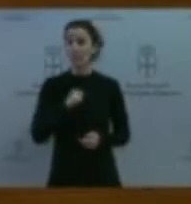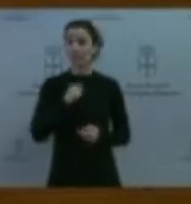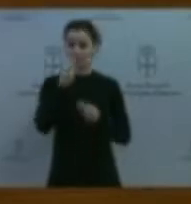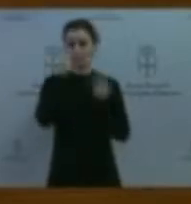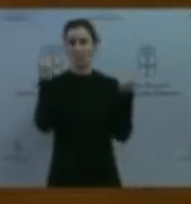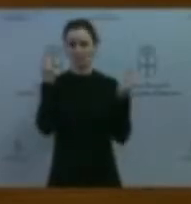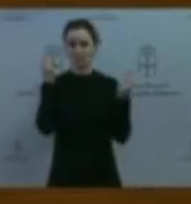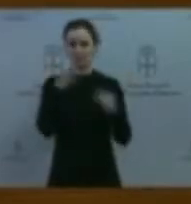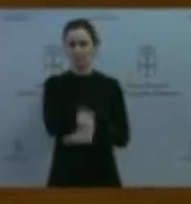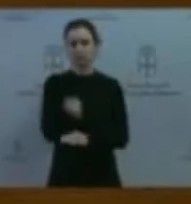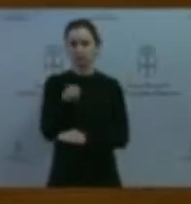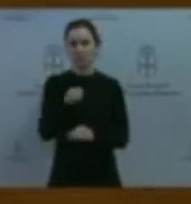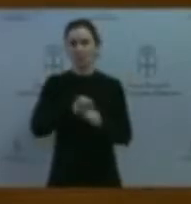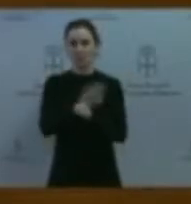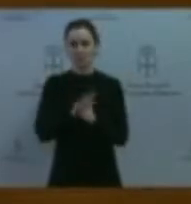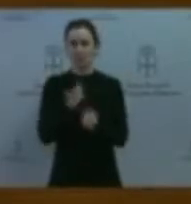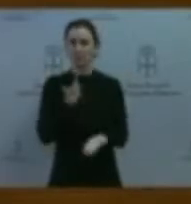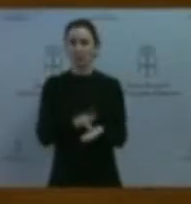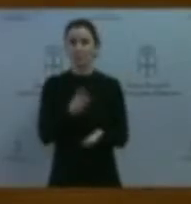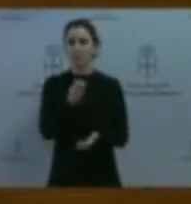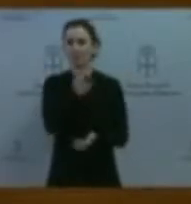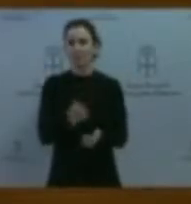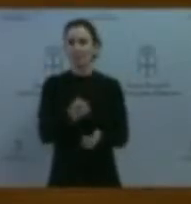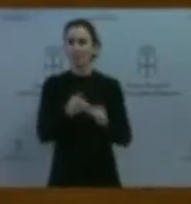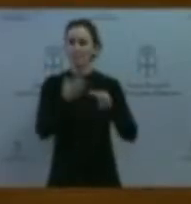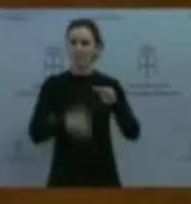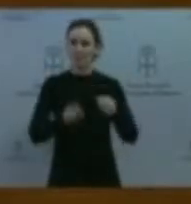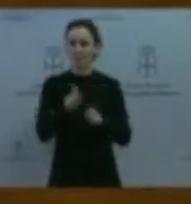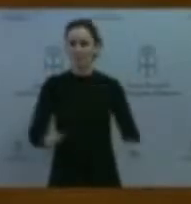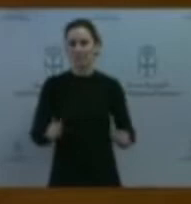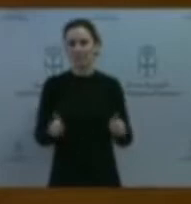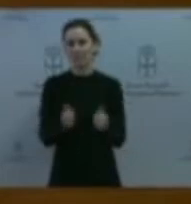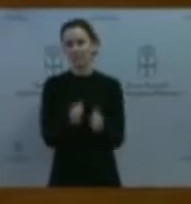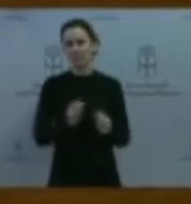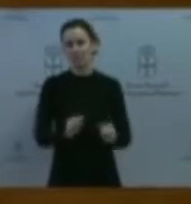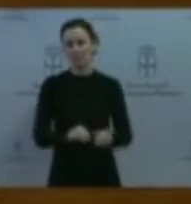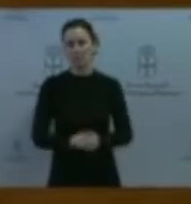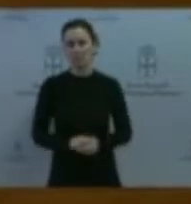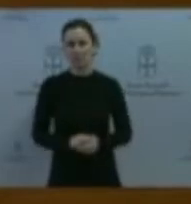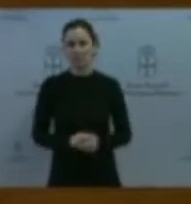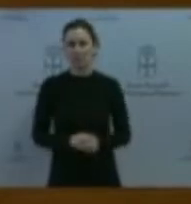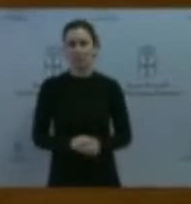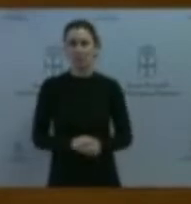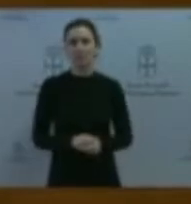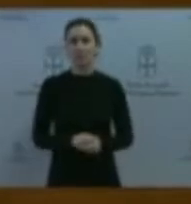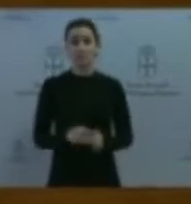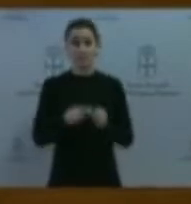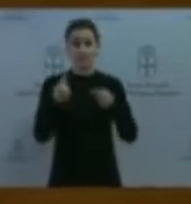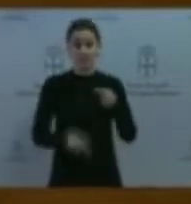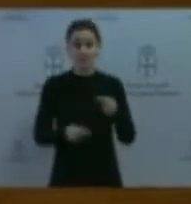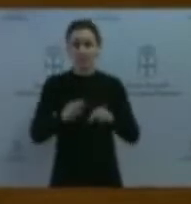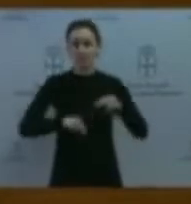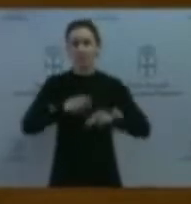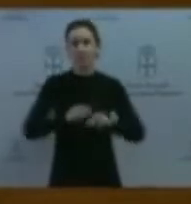20% menos por persona en materia de dependencia. Ha sacado a la luz los déficits en nuestras infraestructuras de transporte público, pero